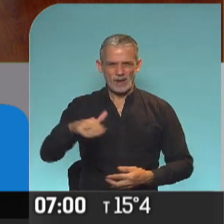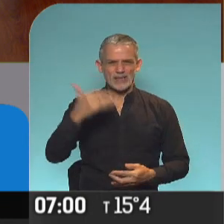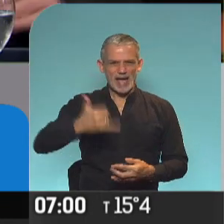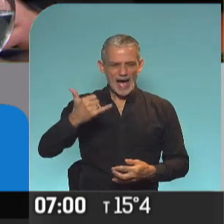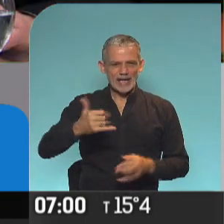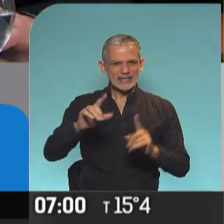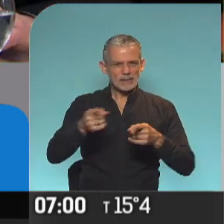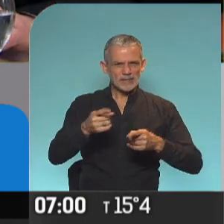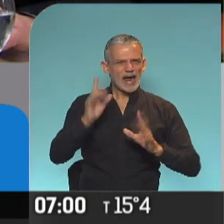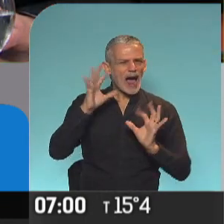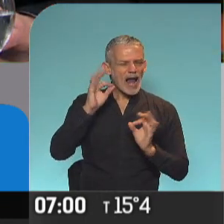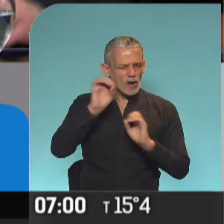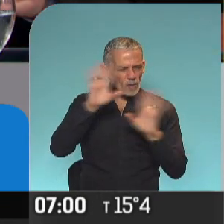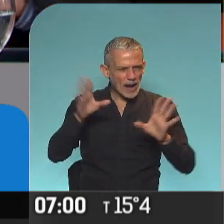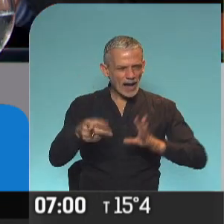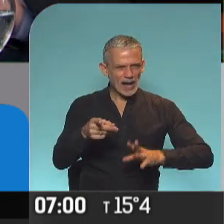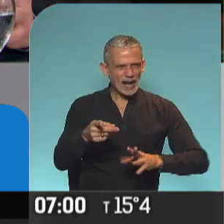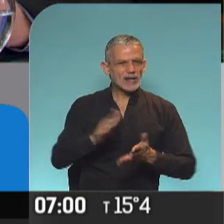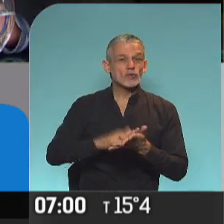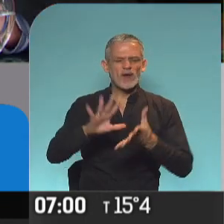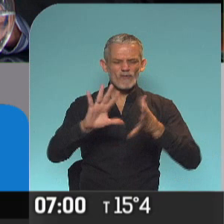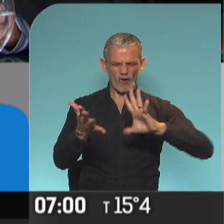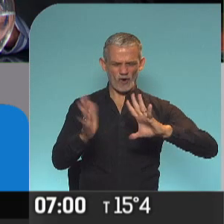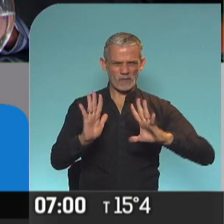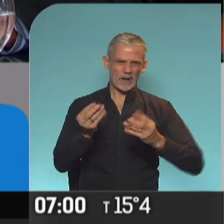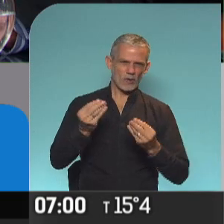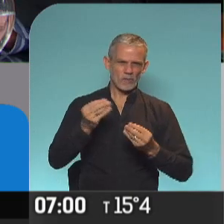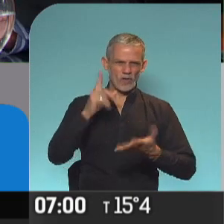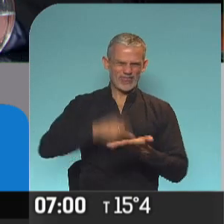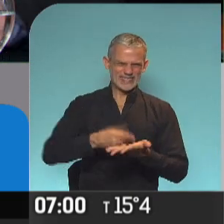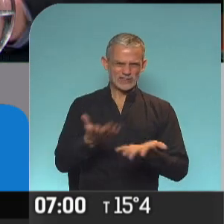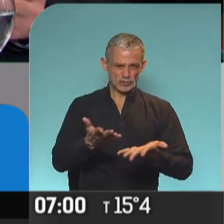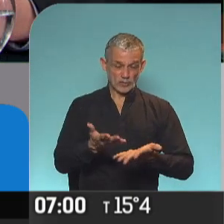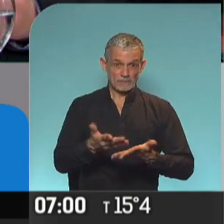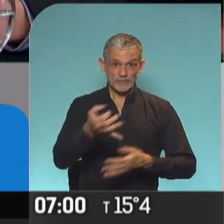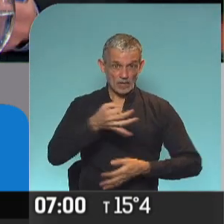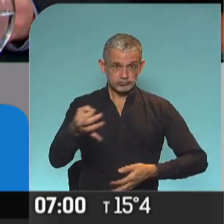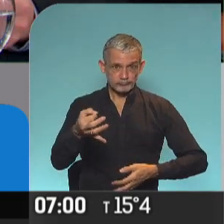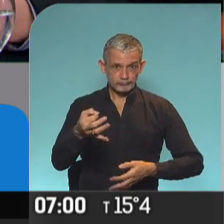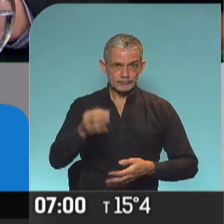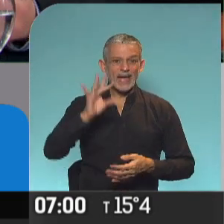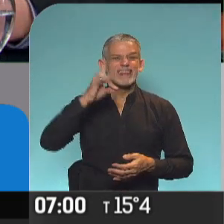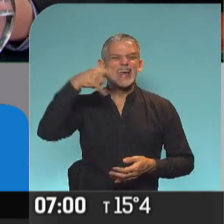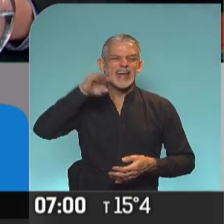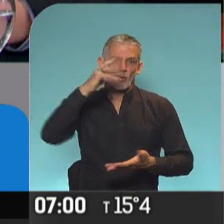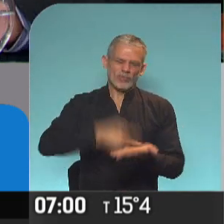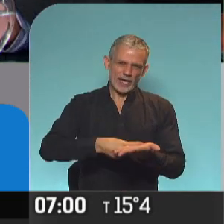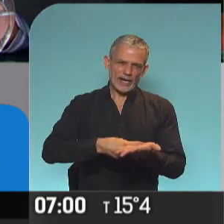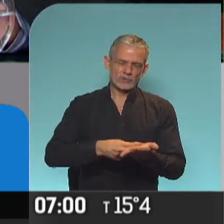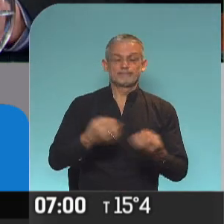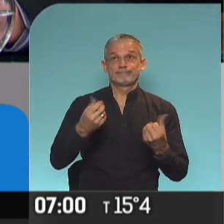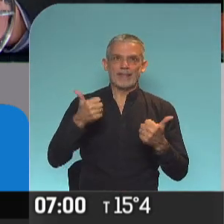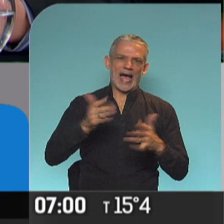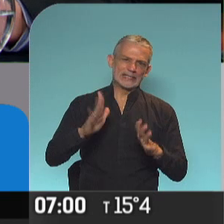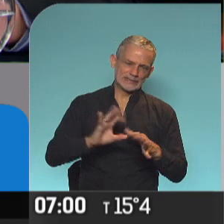hay algo para aclarar que tiene que ver con la forma en que se tomó todo esto. Es cierto que los DNU no son el mejor